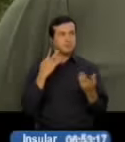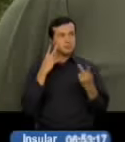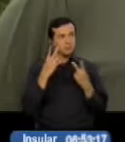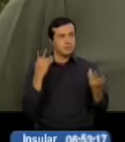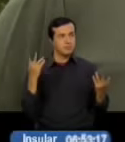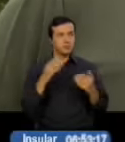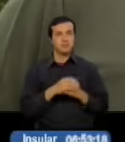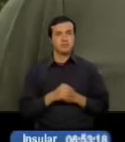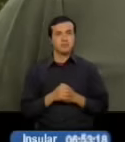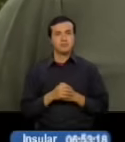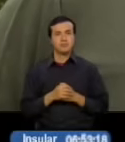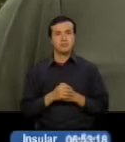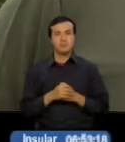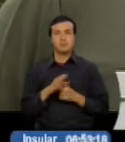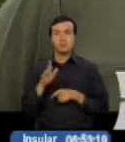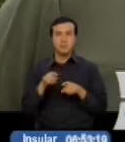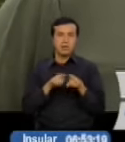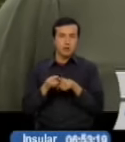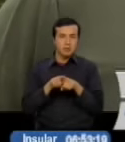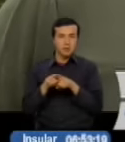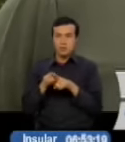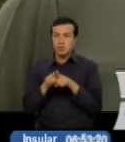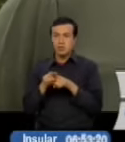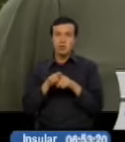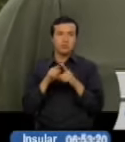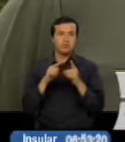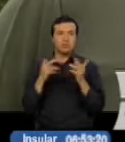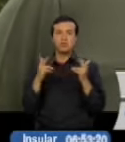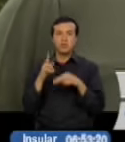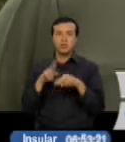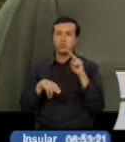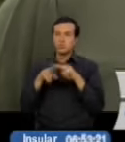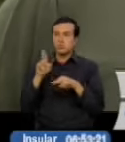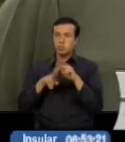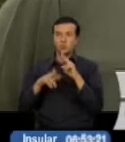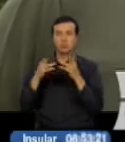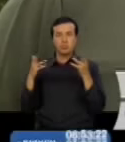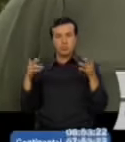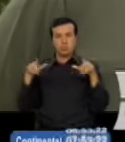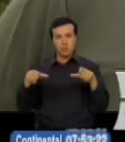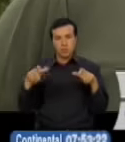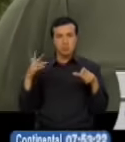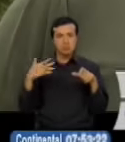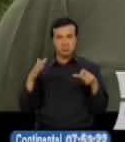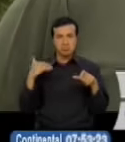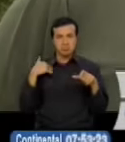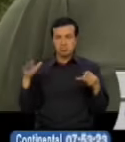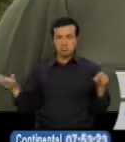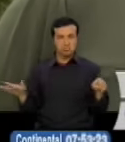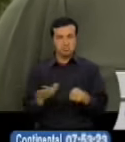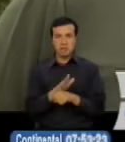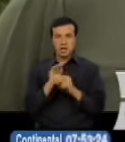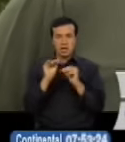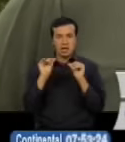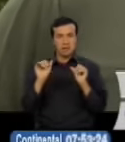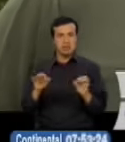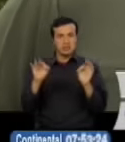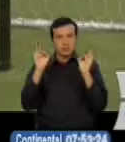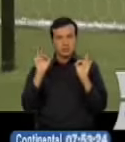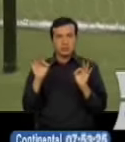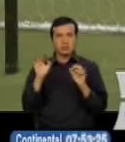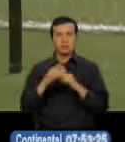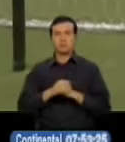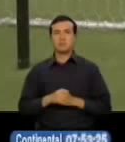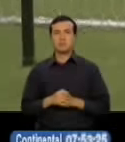frutos de este tipo de torneos, de infraestructura deportiva que cuenta con la calidad que se merece la